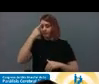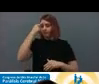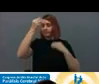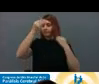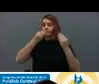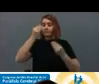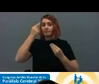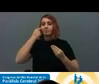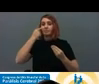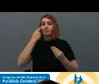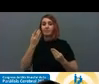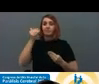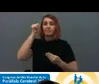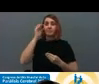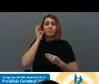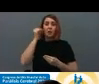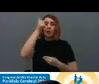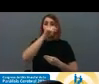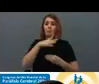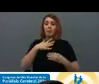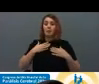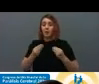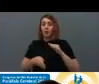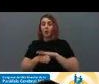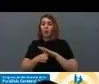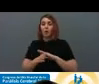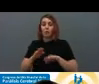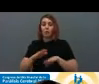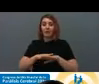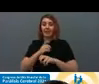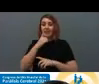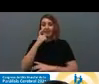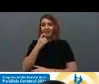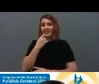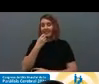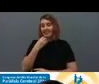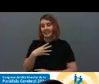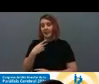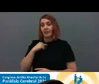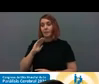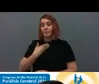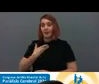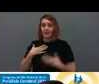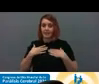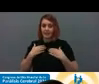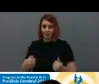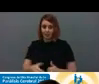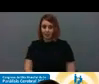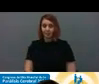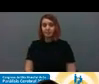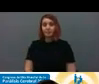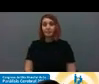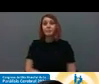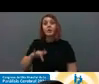la vida de mujeres y de hombres. Vale, uno de ellos, sin duda, es la salud. ¿Y qué ocurre? ¿Qué ocurre